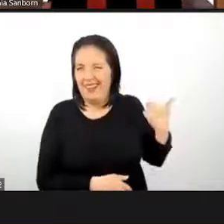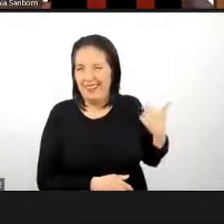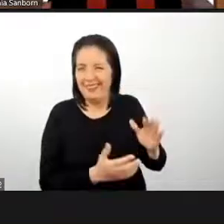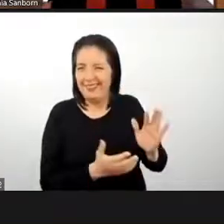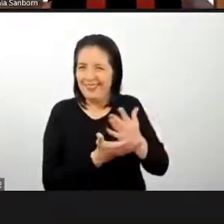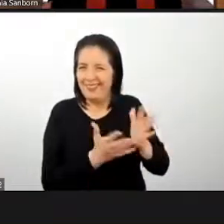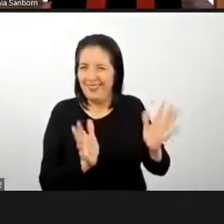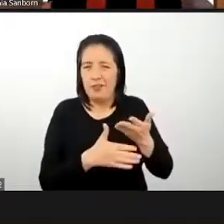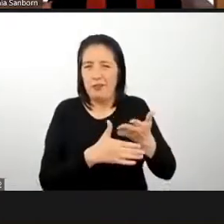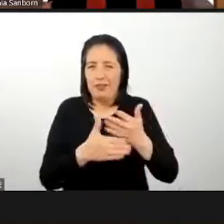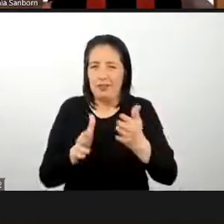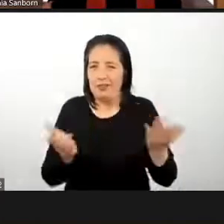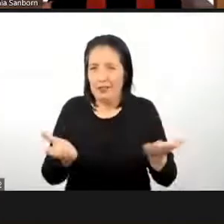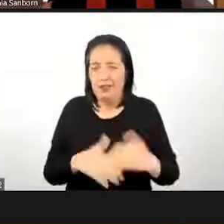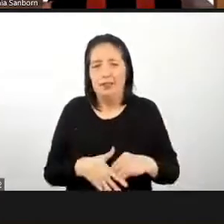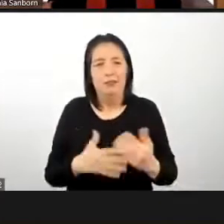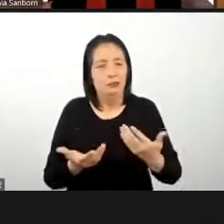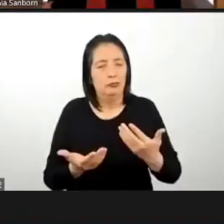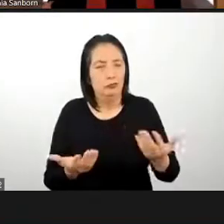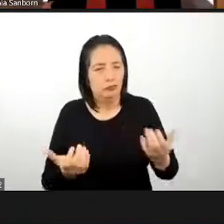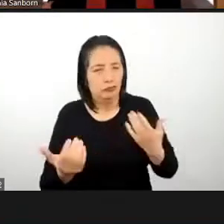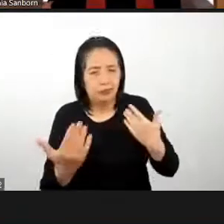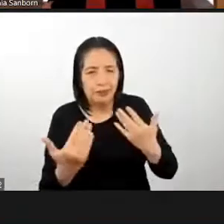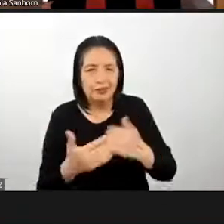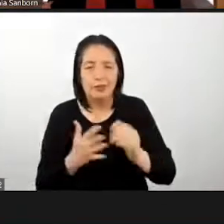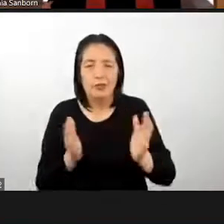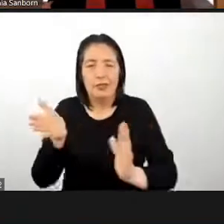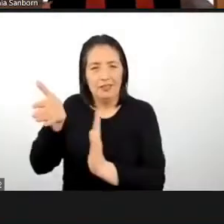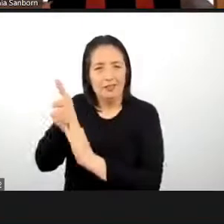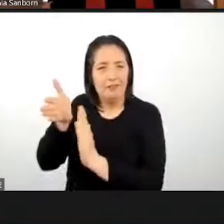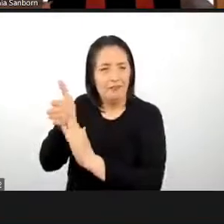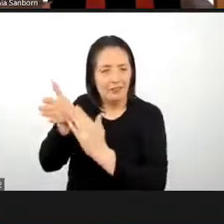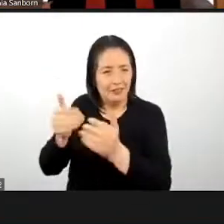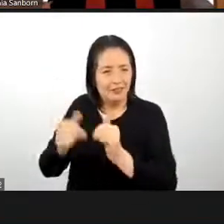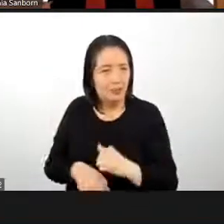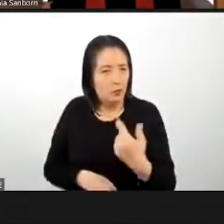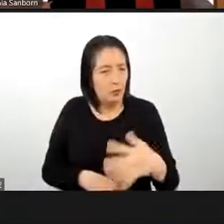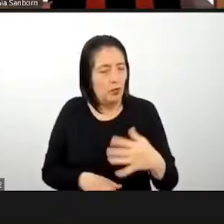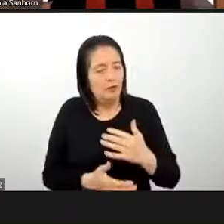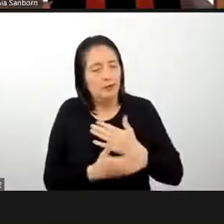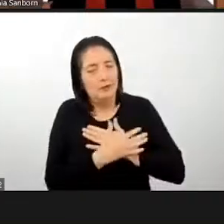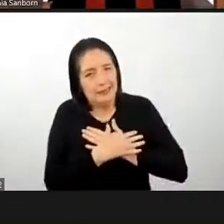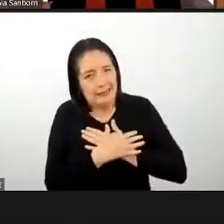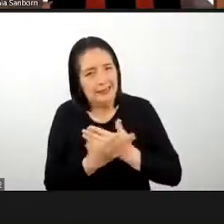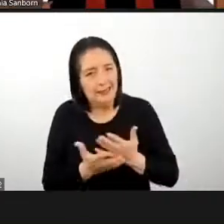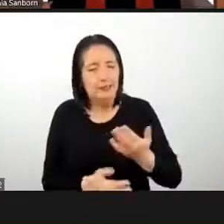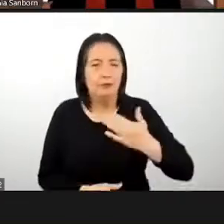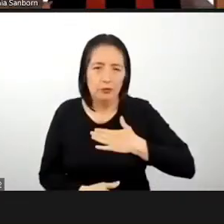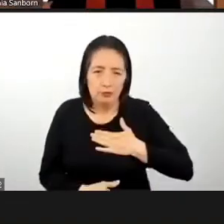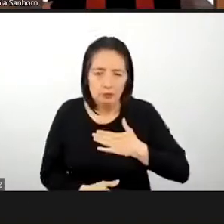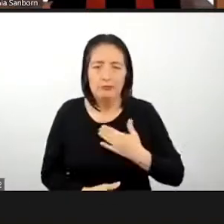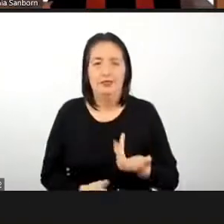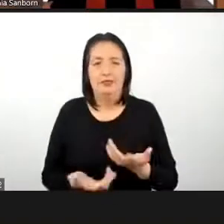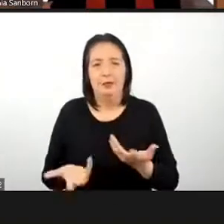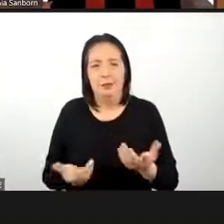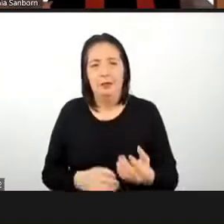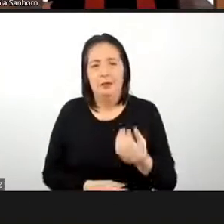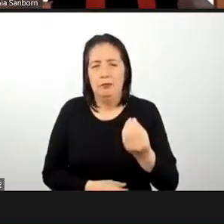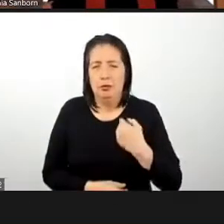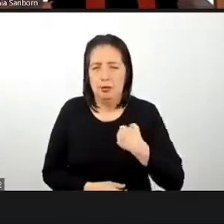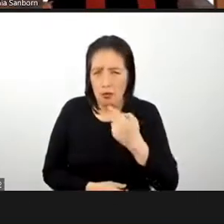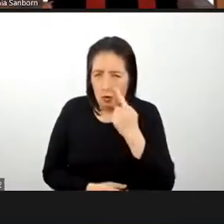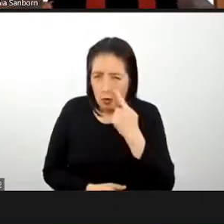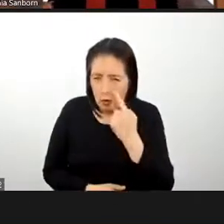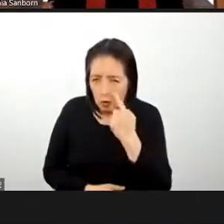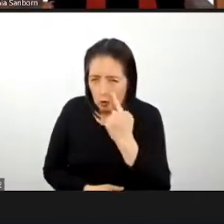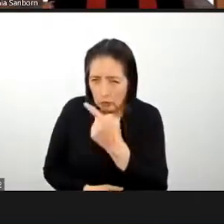compartíamos espacios con la Defensoría del Pueblo, que es de las defensorías más queridas por mí también, porque he conocido a